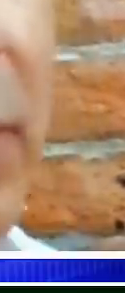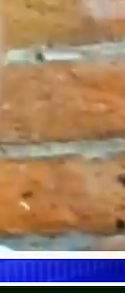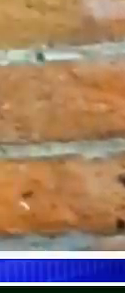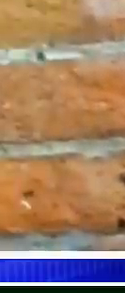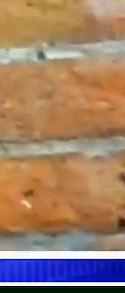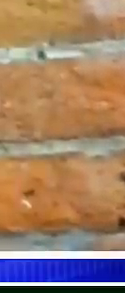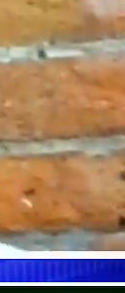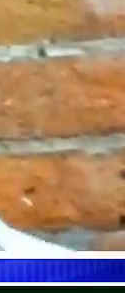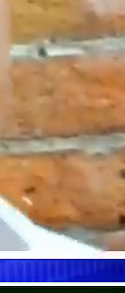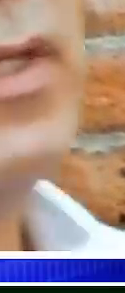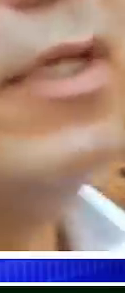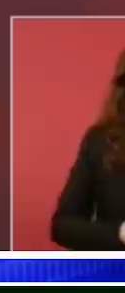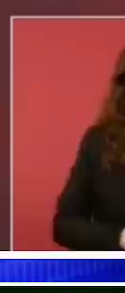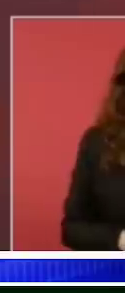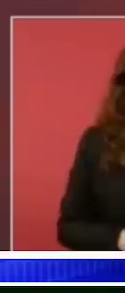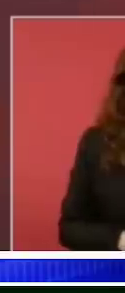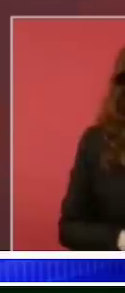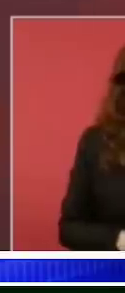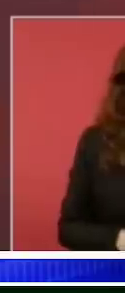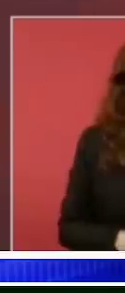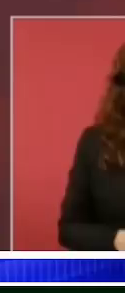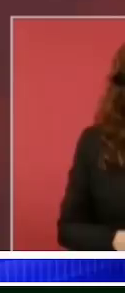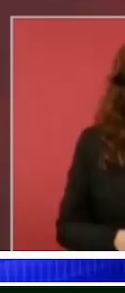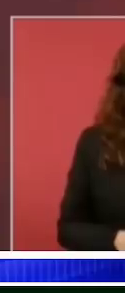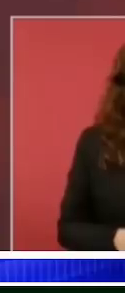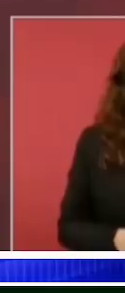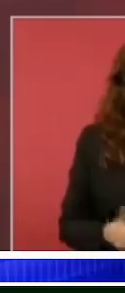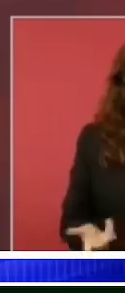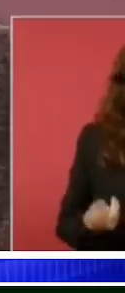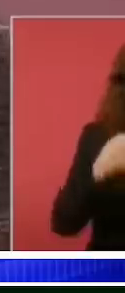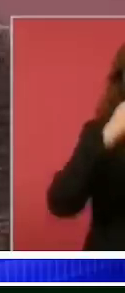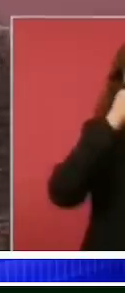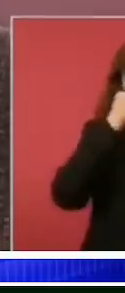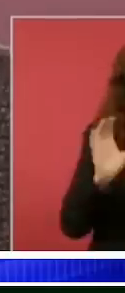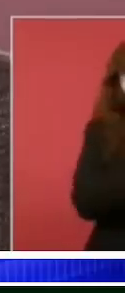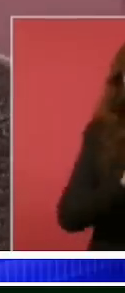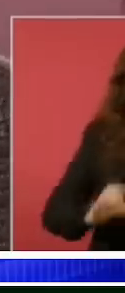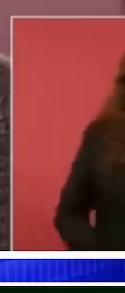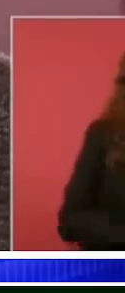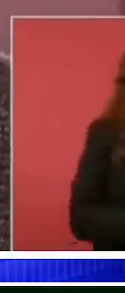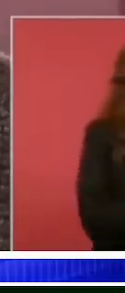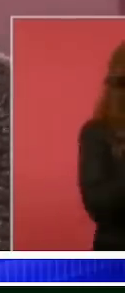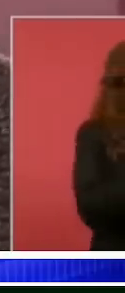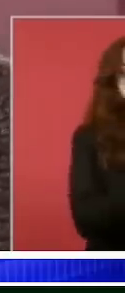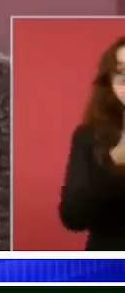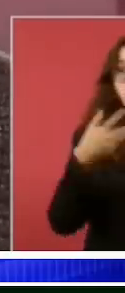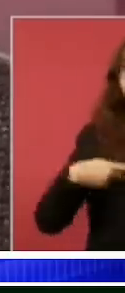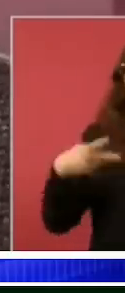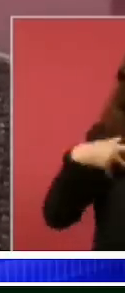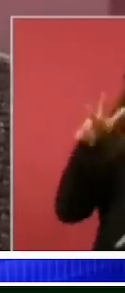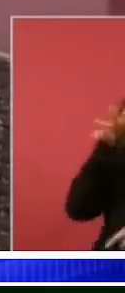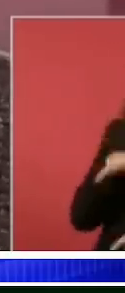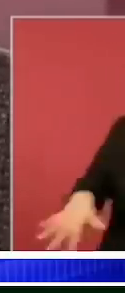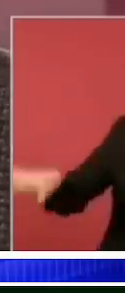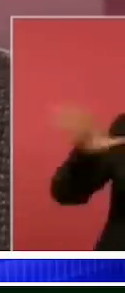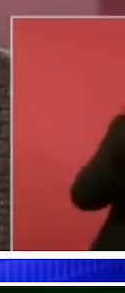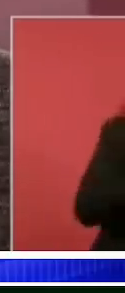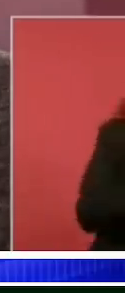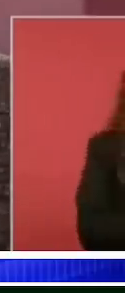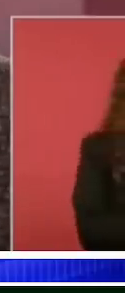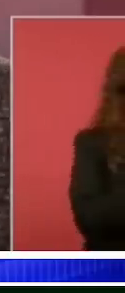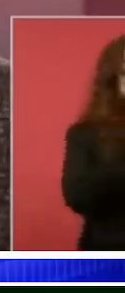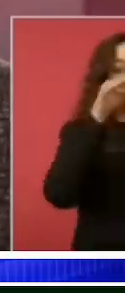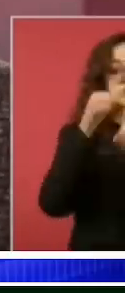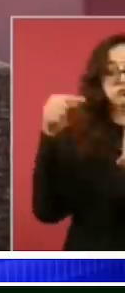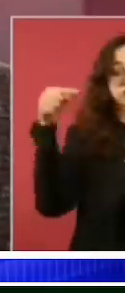de Genaro García Luna yo con esto termino les agradezco que me hayan acompañado en la emisión si les gustó el vídeo les invito que se suscriban al Canal